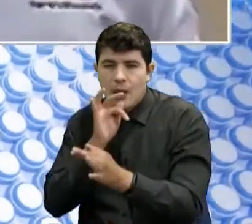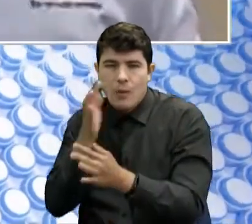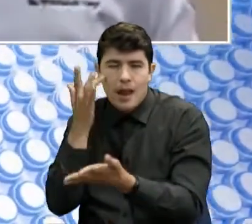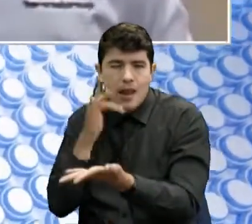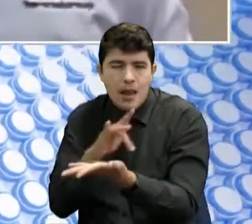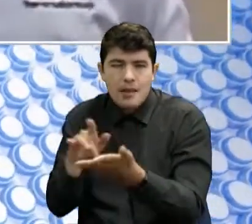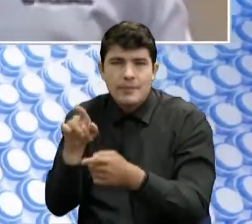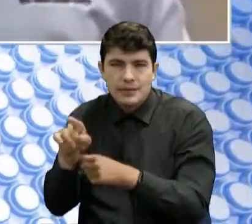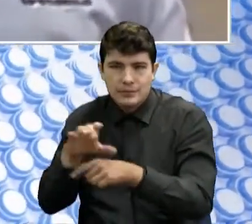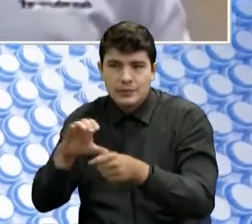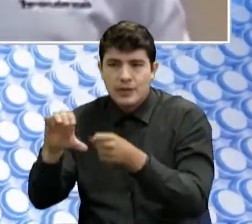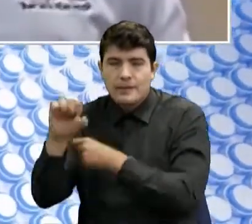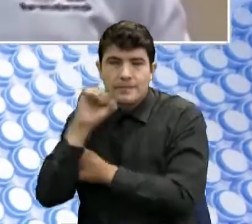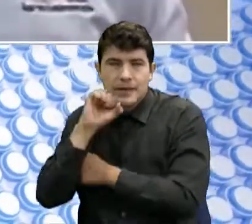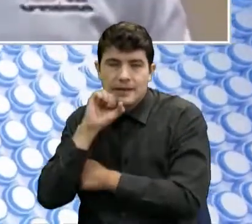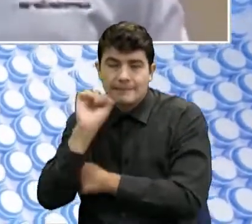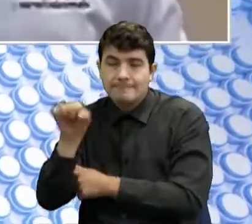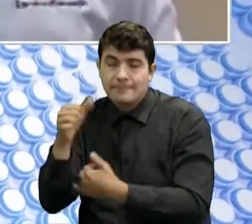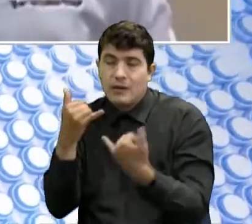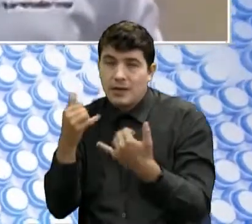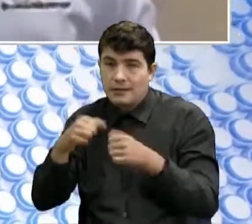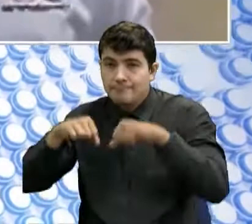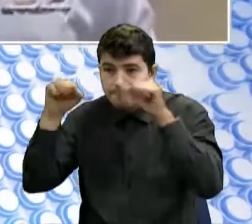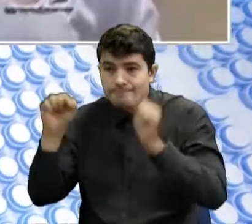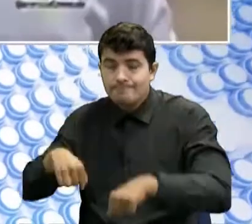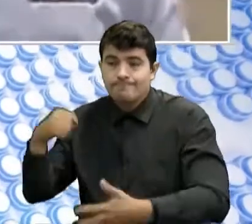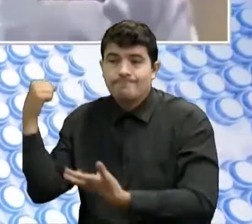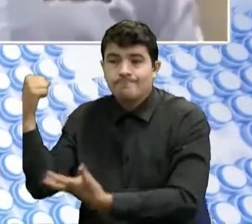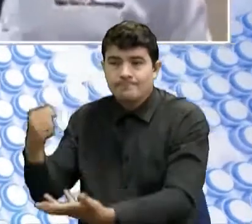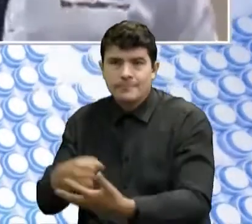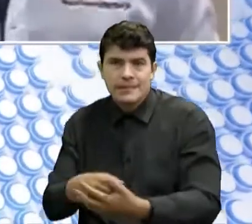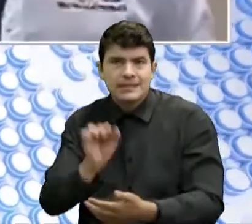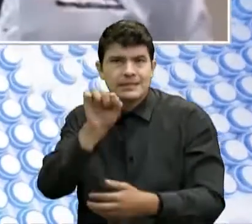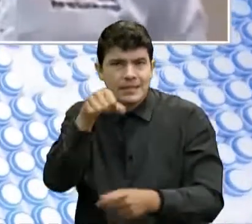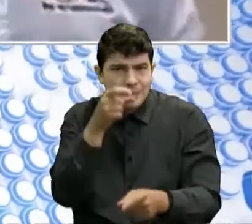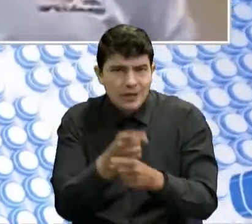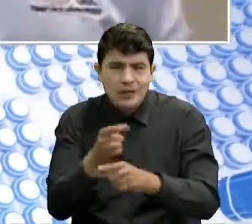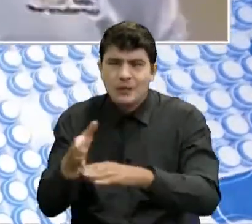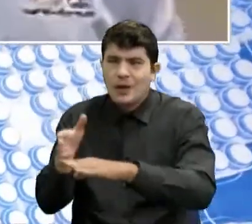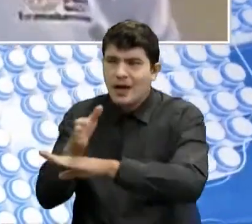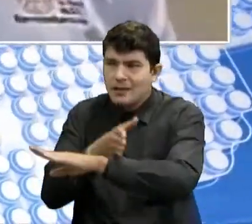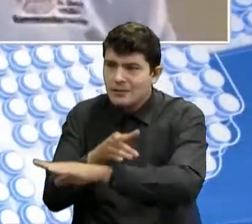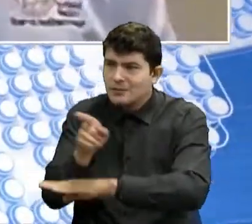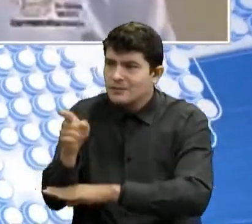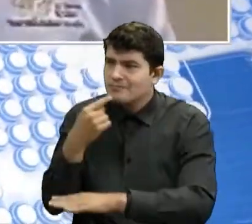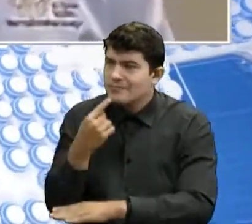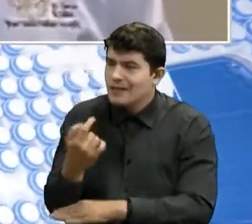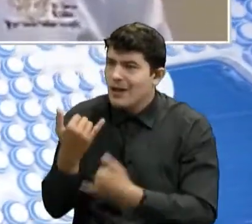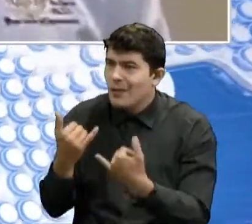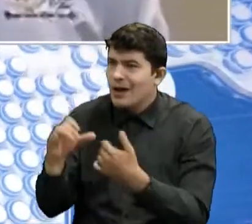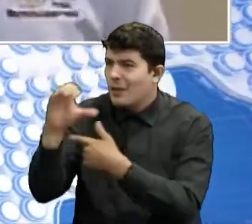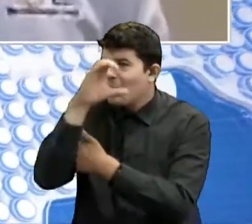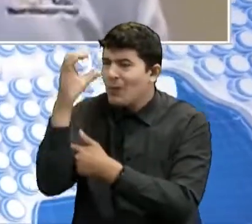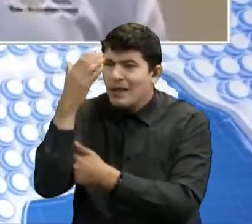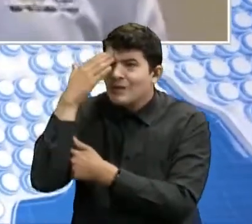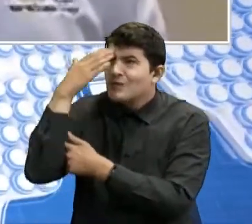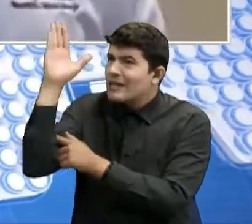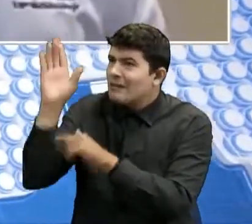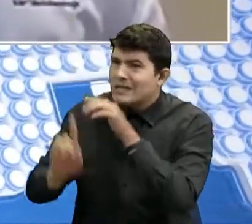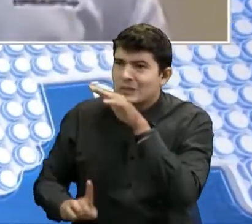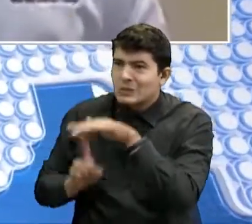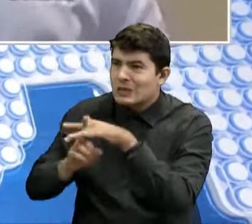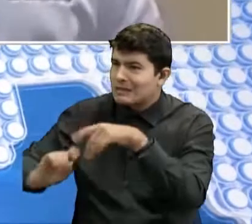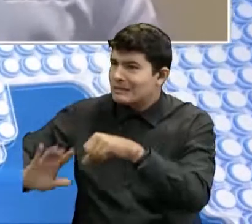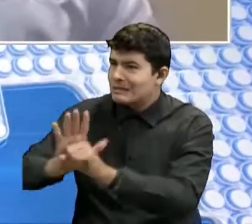principio y es que no se contaba o no se esperaba que el país estuviera enfrentando una situación tan compleja como es la pandemia del COVID-19. Sabemos que